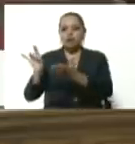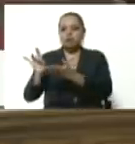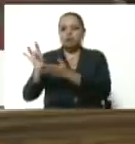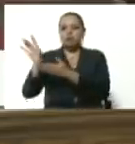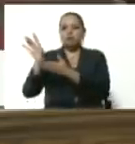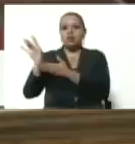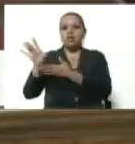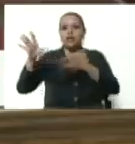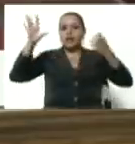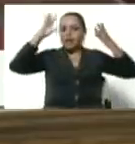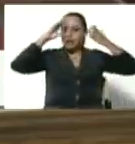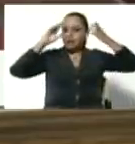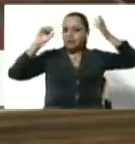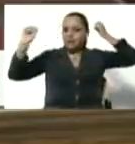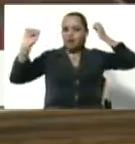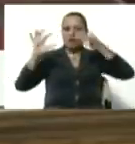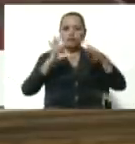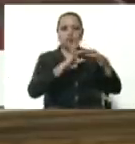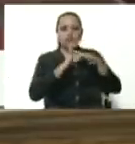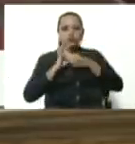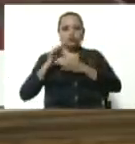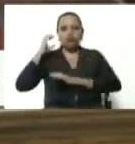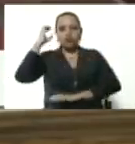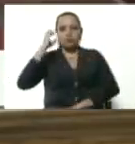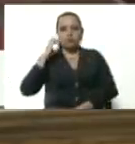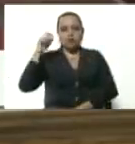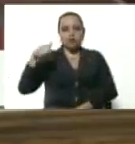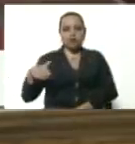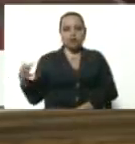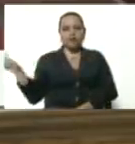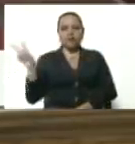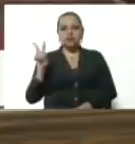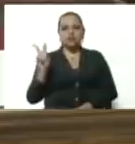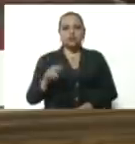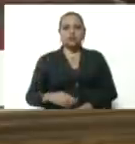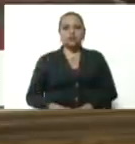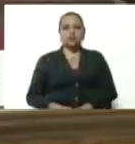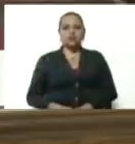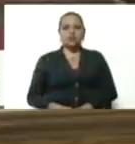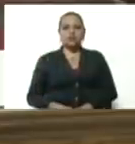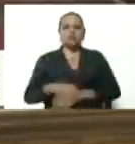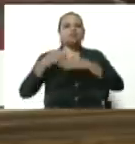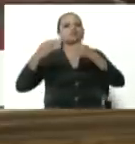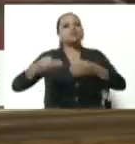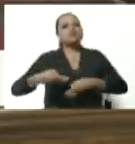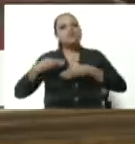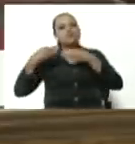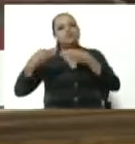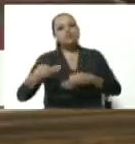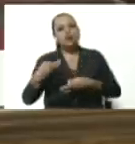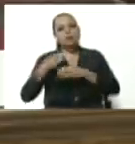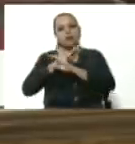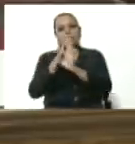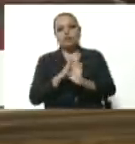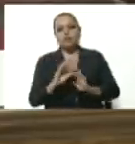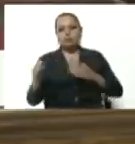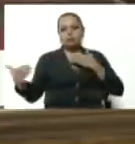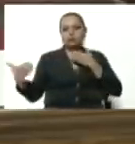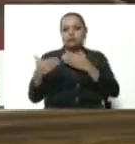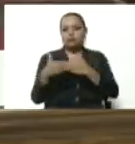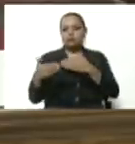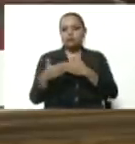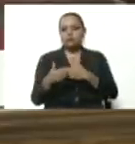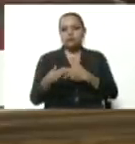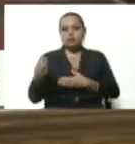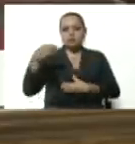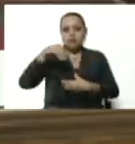la embajadora de la Unión Europea en nuestro país por su constante y conspirativa injerencia